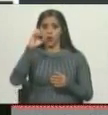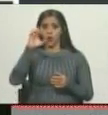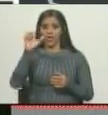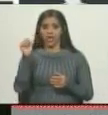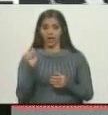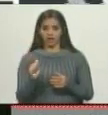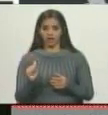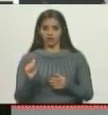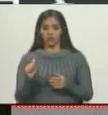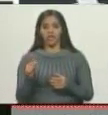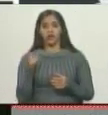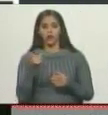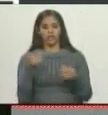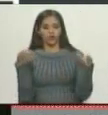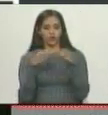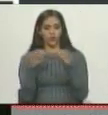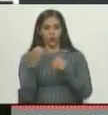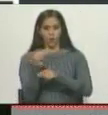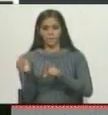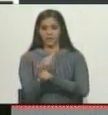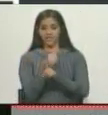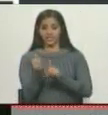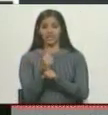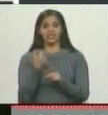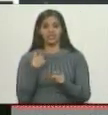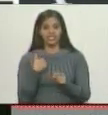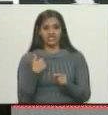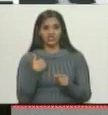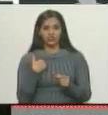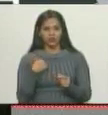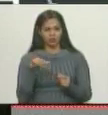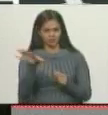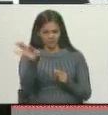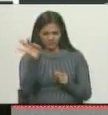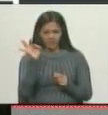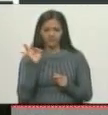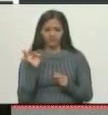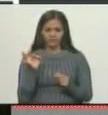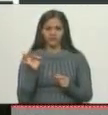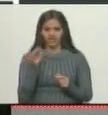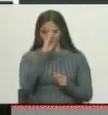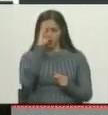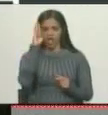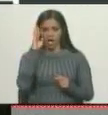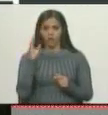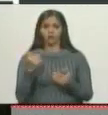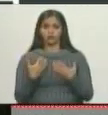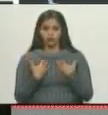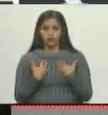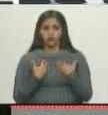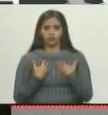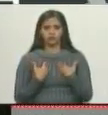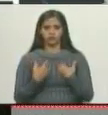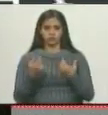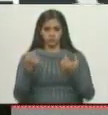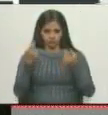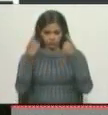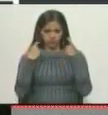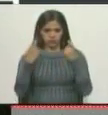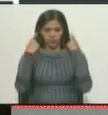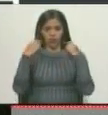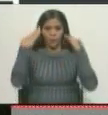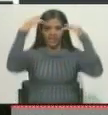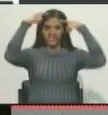con estos sectores golpistas. Y yo tomándome de ahí, Diosdado, tomándome de las orientaciones de nuestro comandante Chávez,